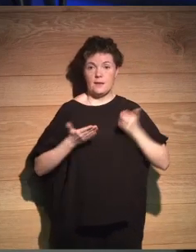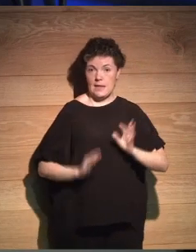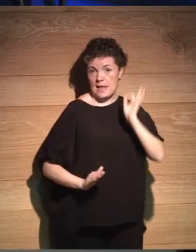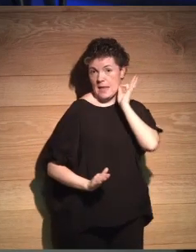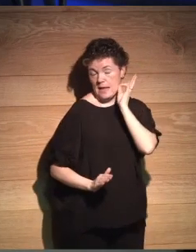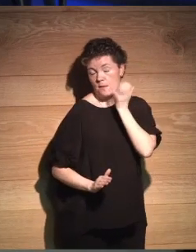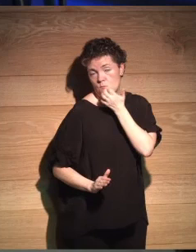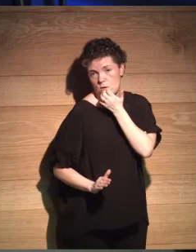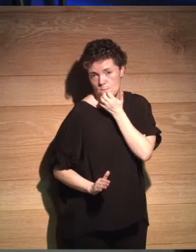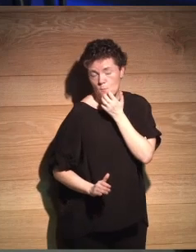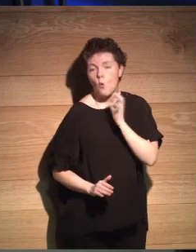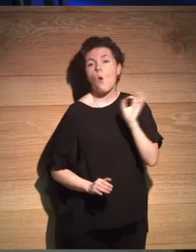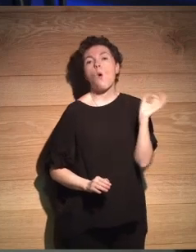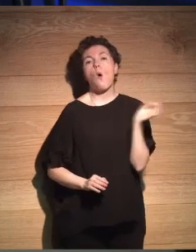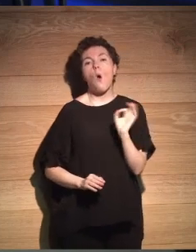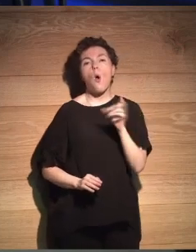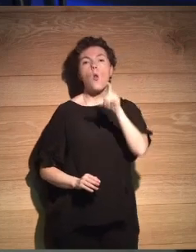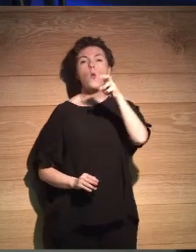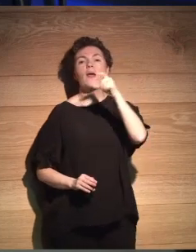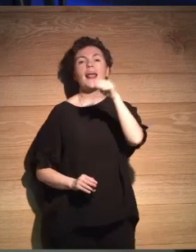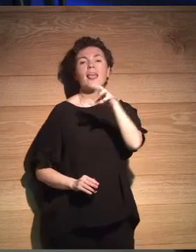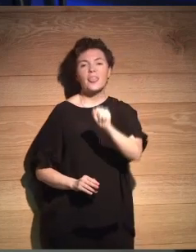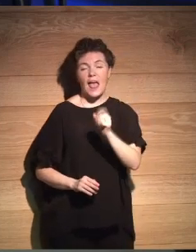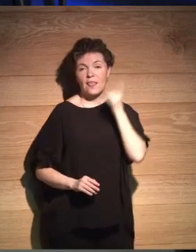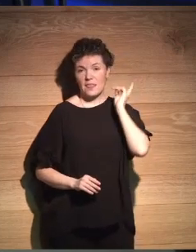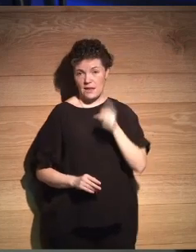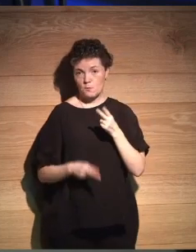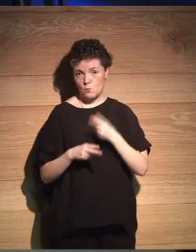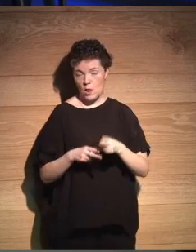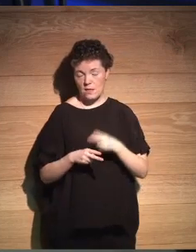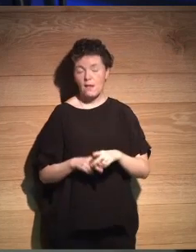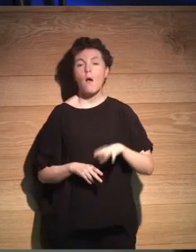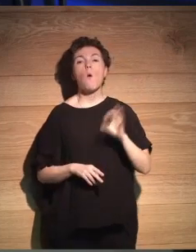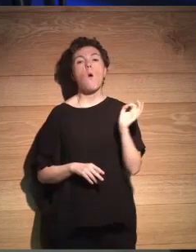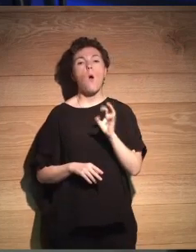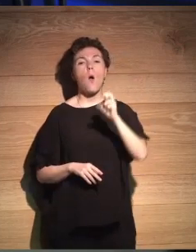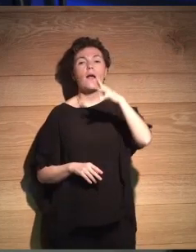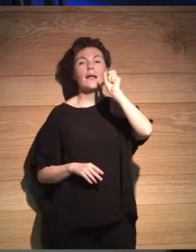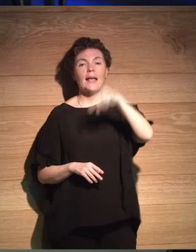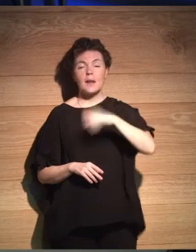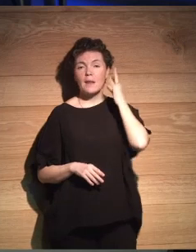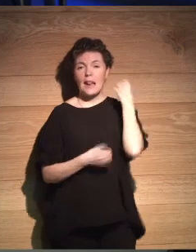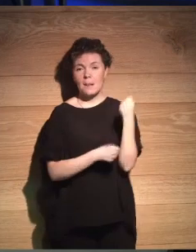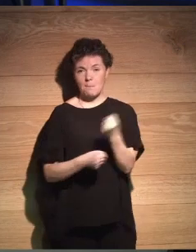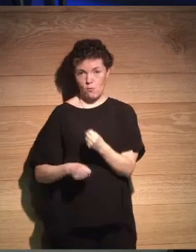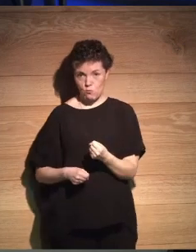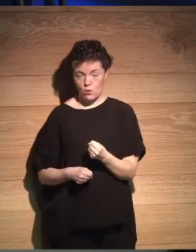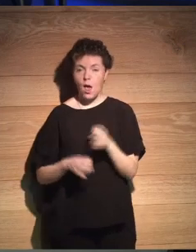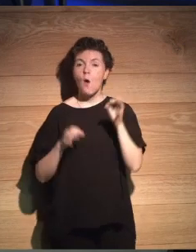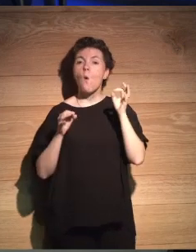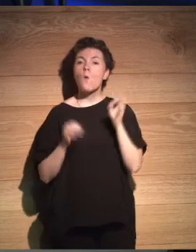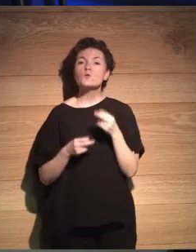por ejemplo, o la Lucrecia, la dirigente política, o Carmen, la limpiadora. O sea, era justo